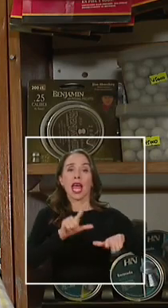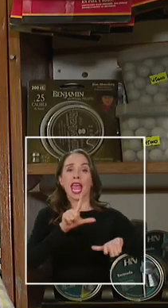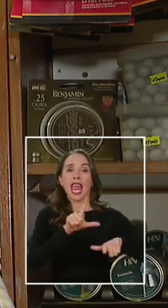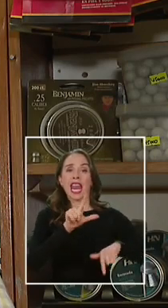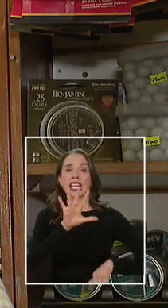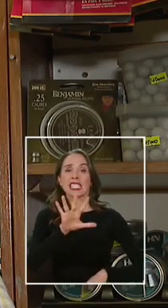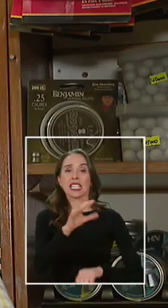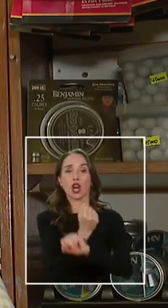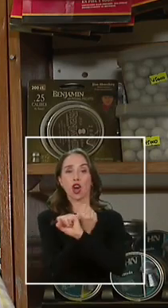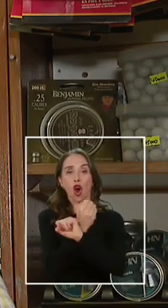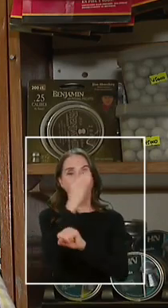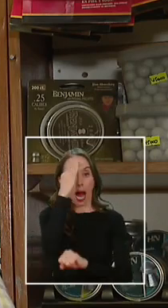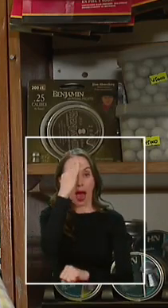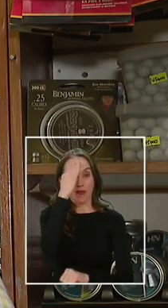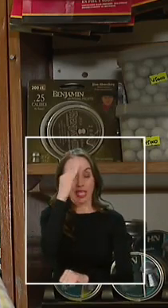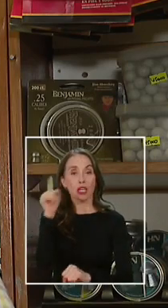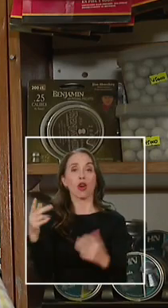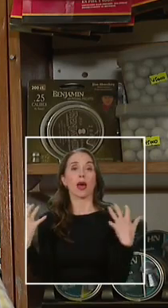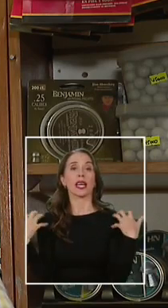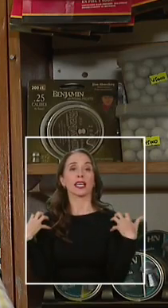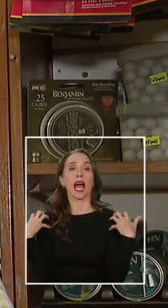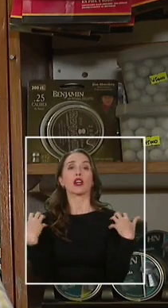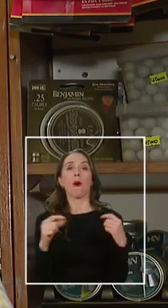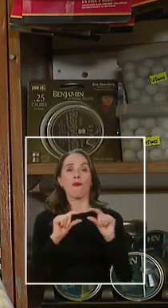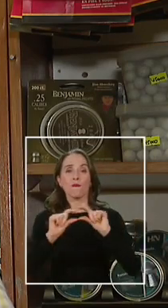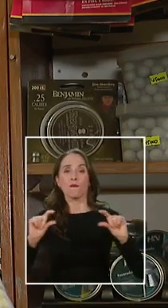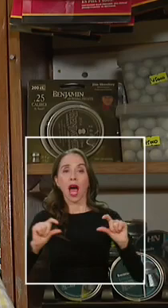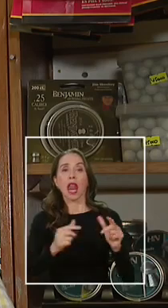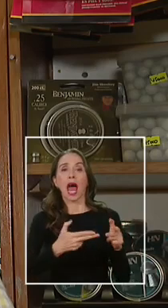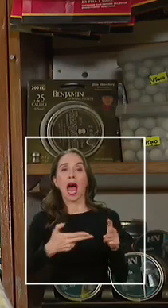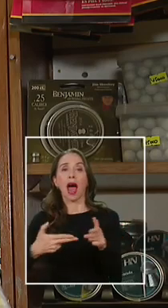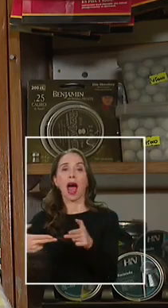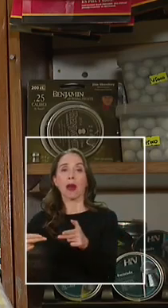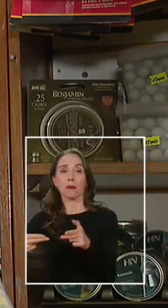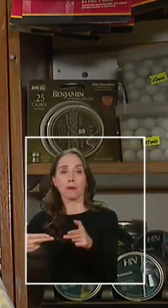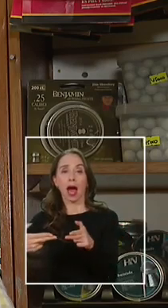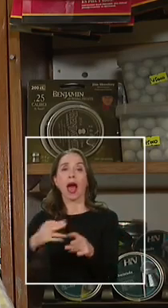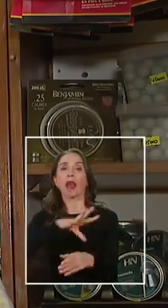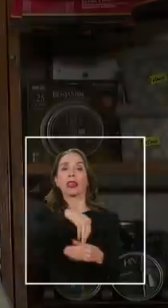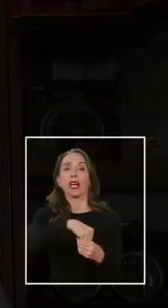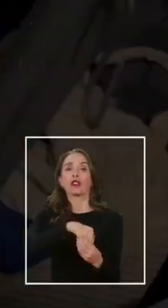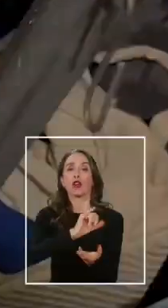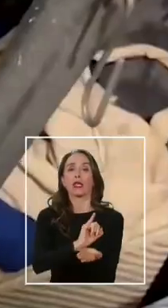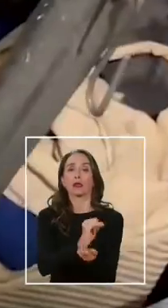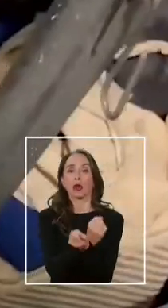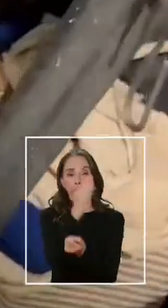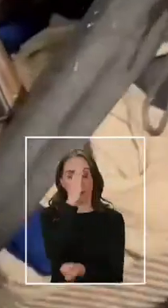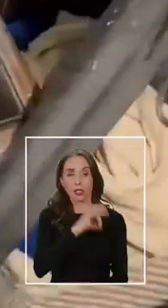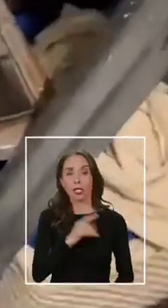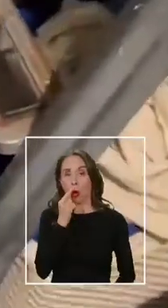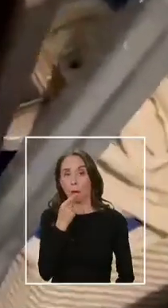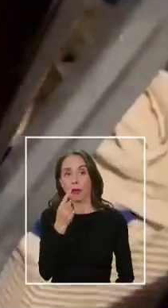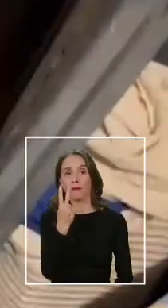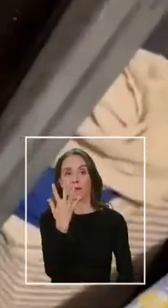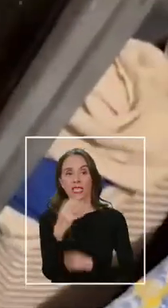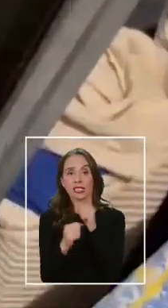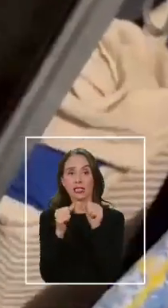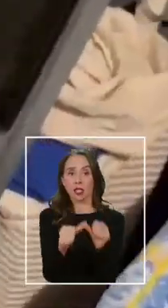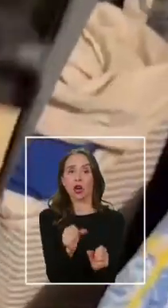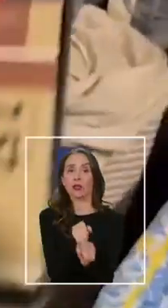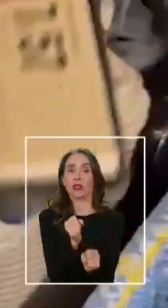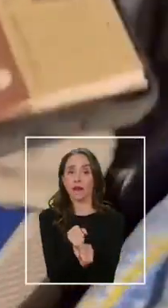de Carabineros, que es el que se está encargado de todo lo que es la munición y las armas dentro de Carabineros de Chile. Durante 25 años sirvió en la